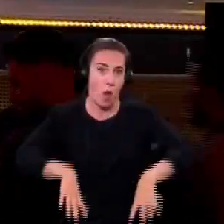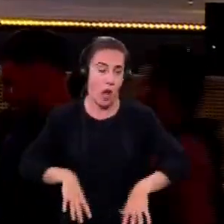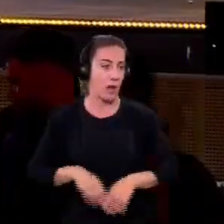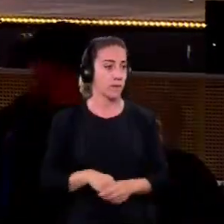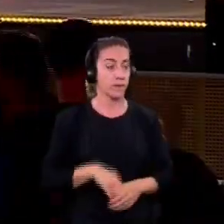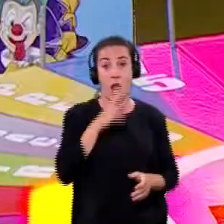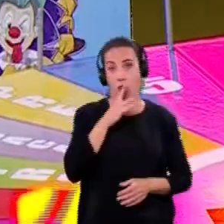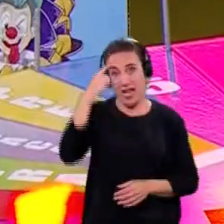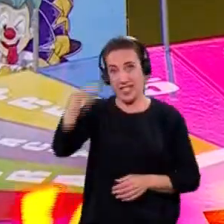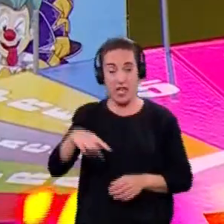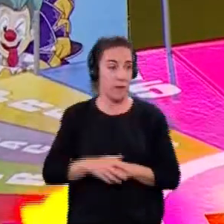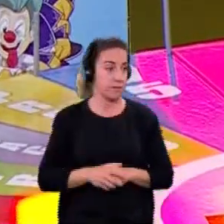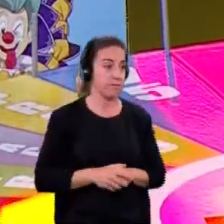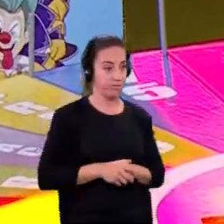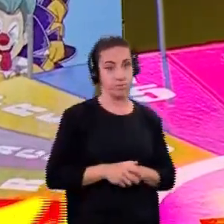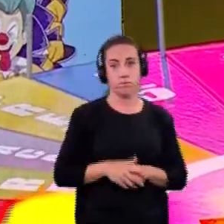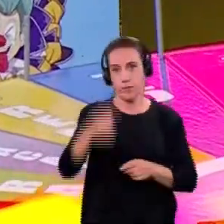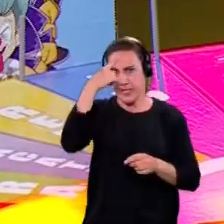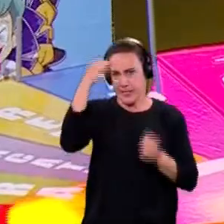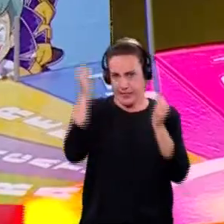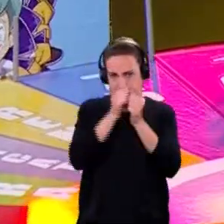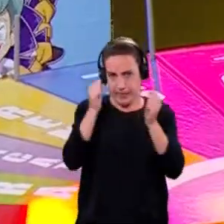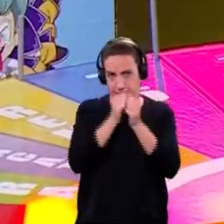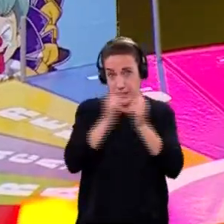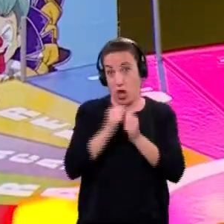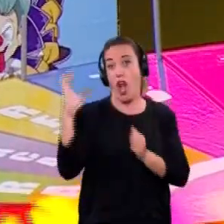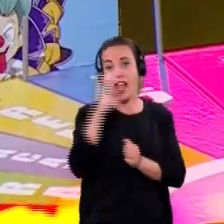te compro coño tu cabezonería.